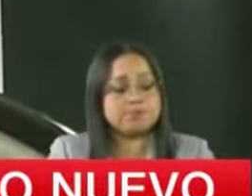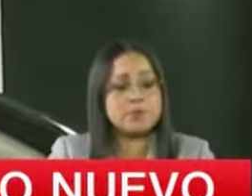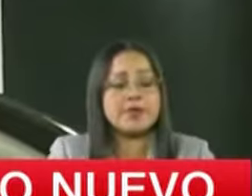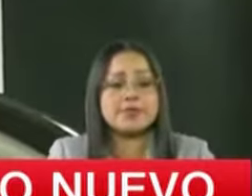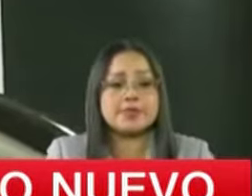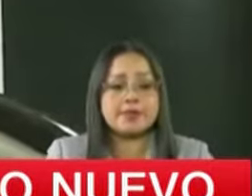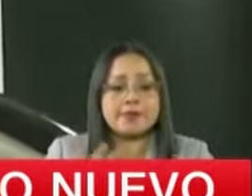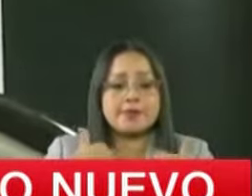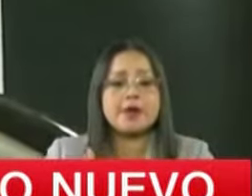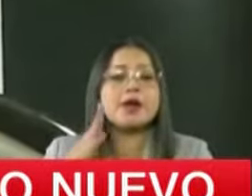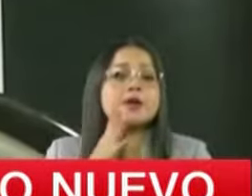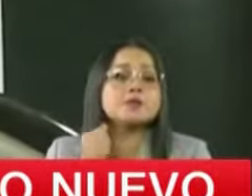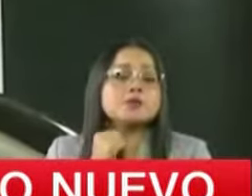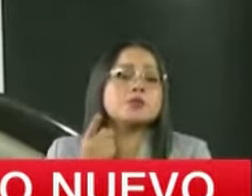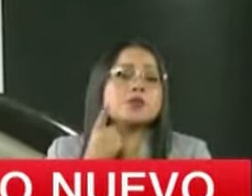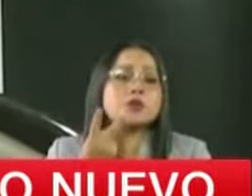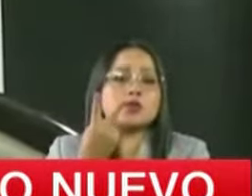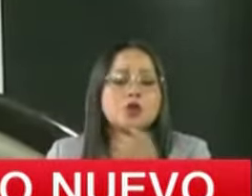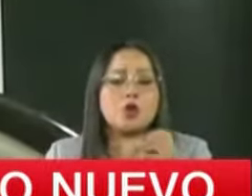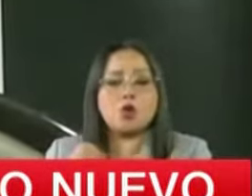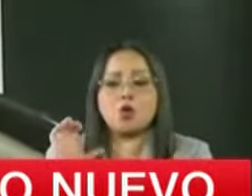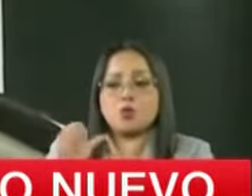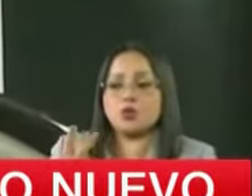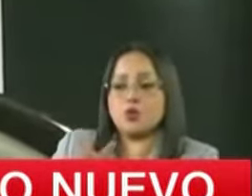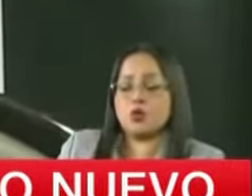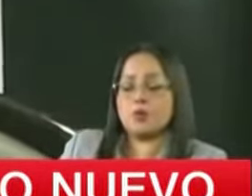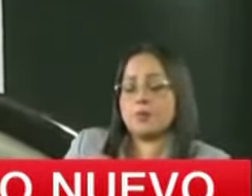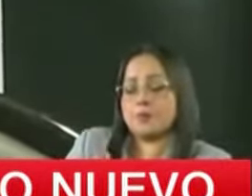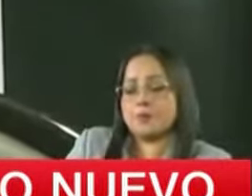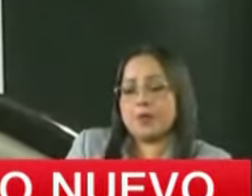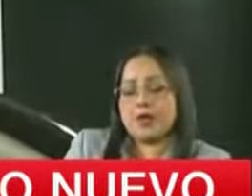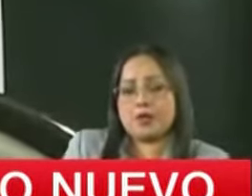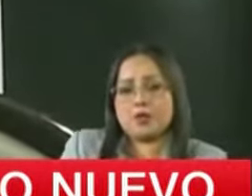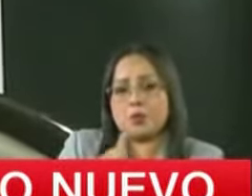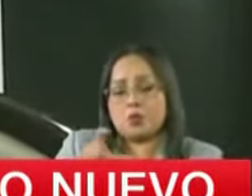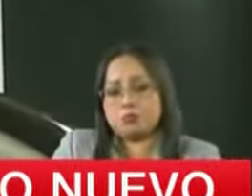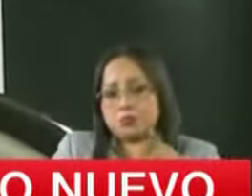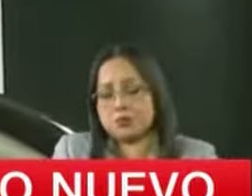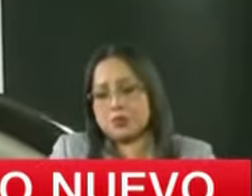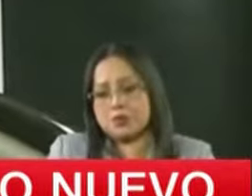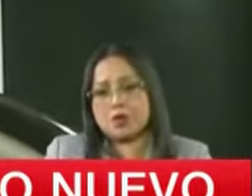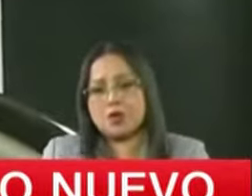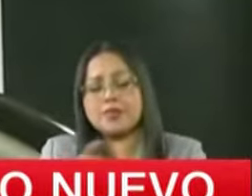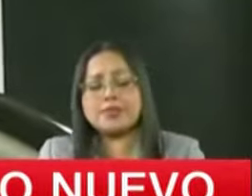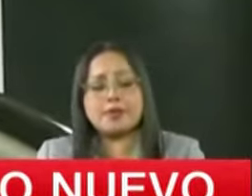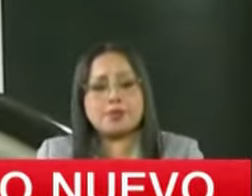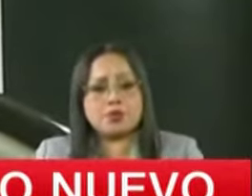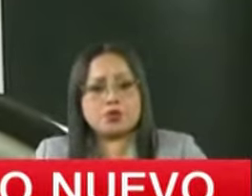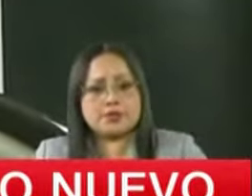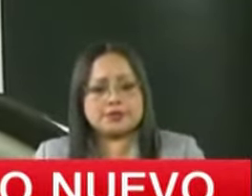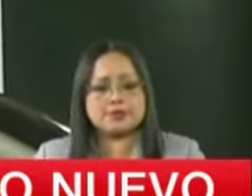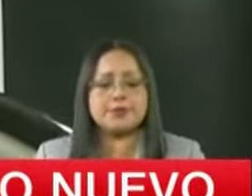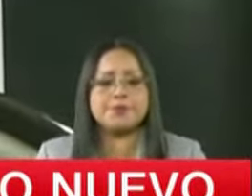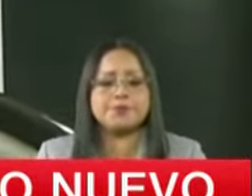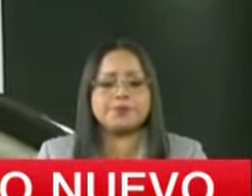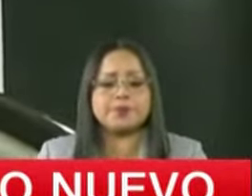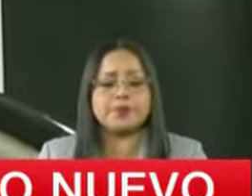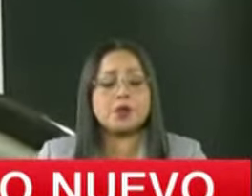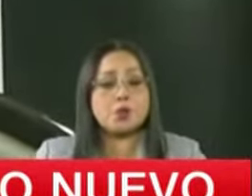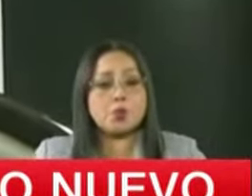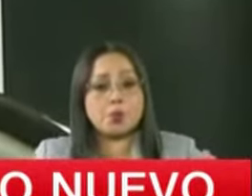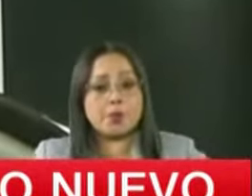el Congreso de la Unión o ante la Comisión Permanente en los recesos de aquel la siguiente protesta. Protesto